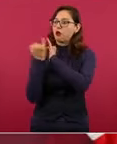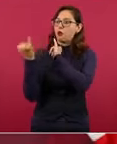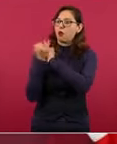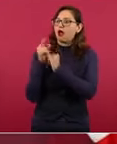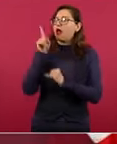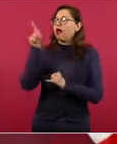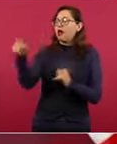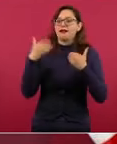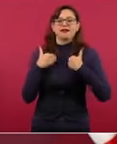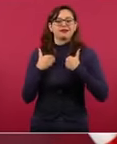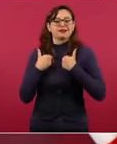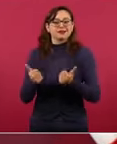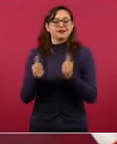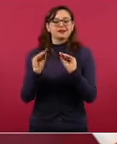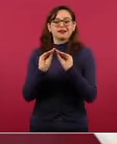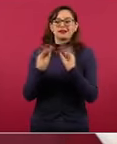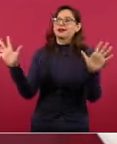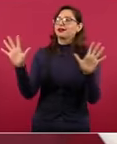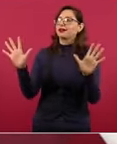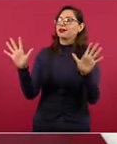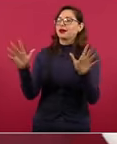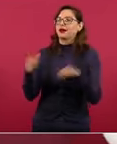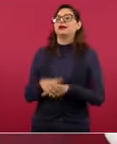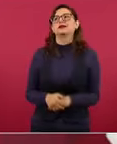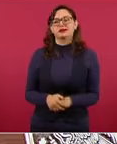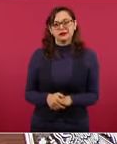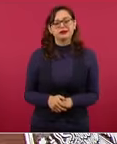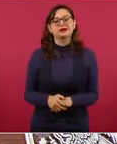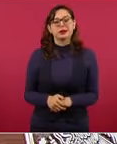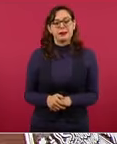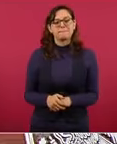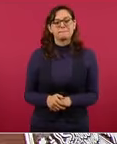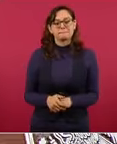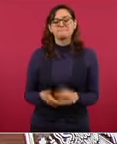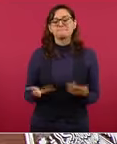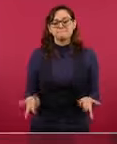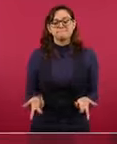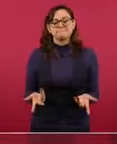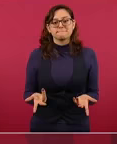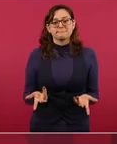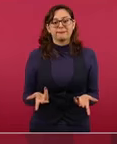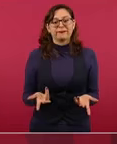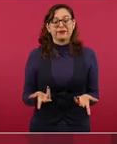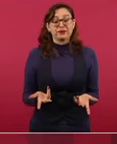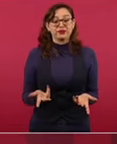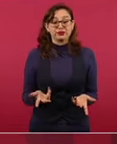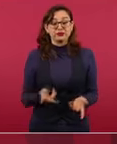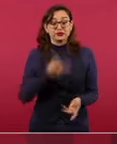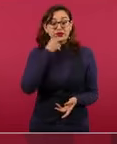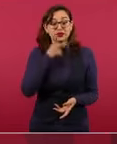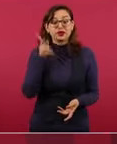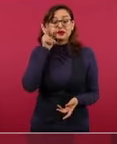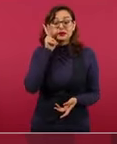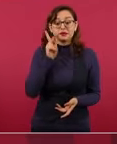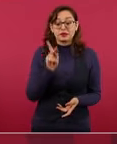si no fuese por el propio francisco nosotros tendríamos una situación